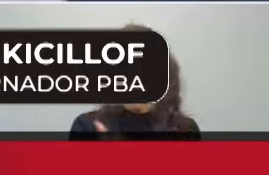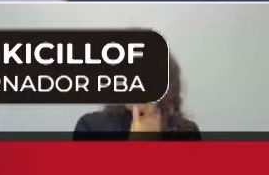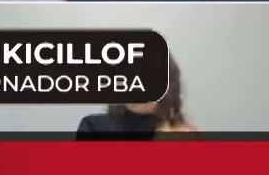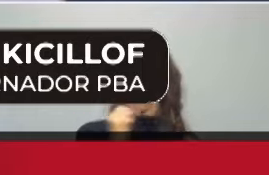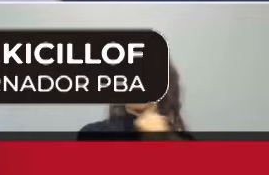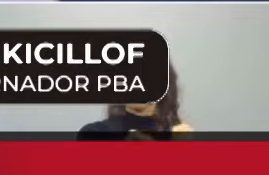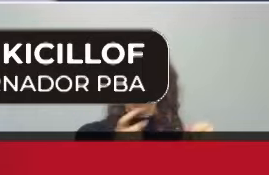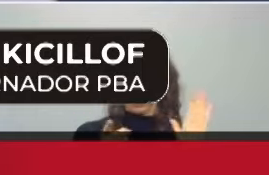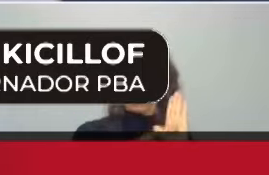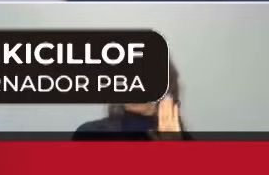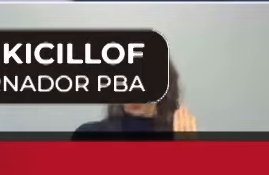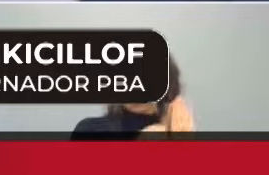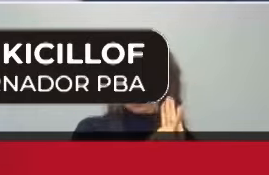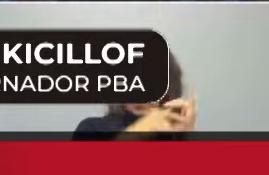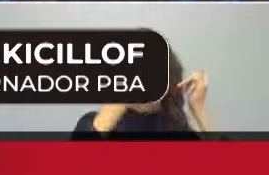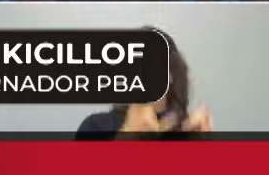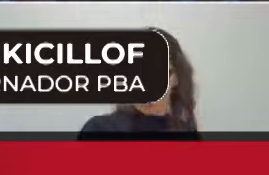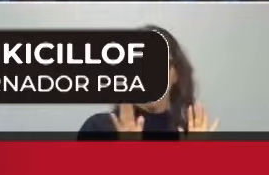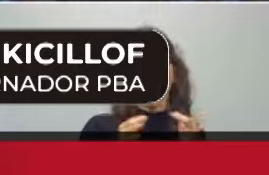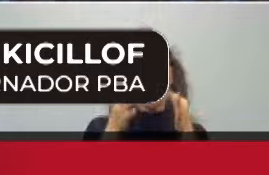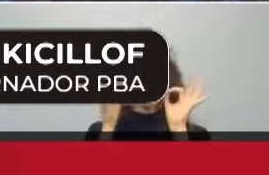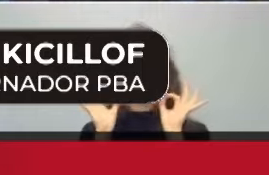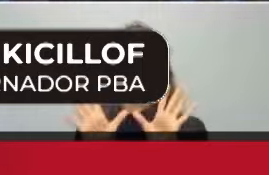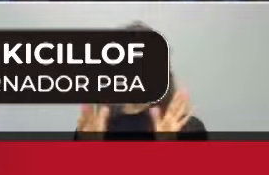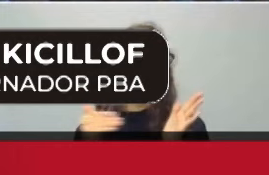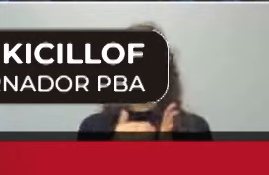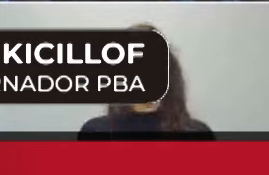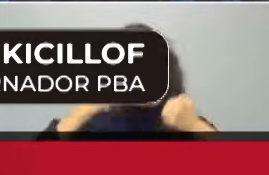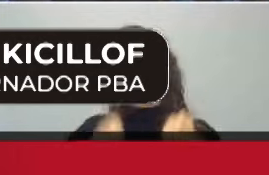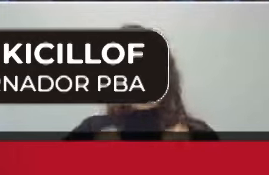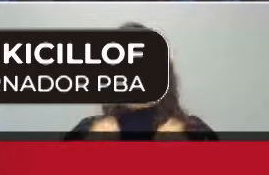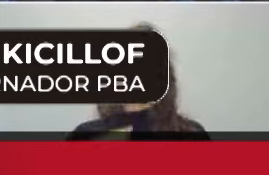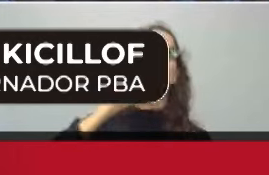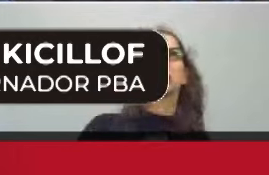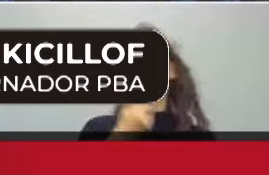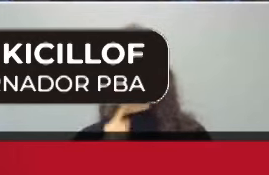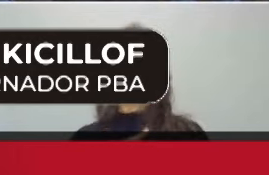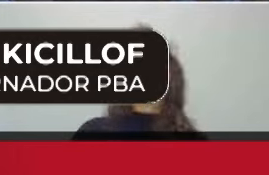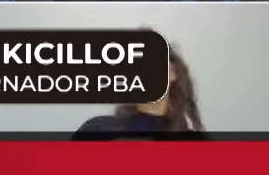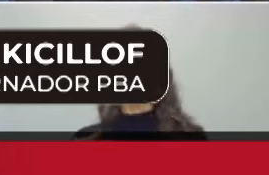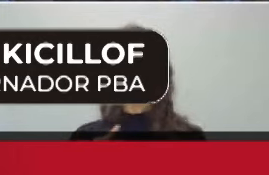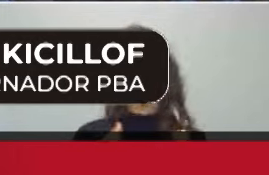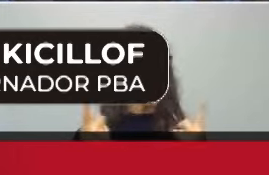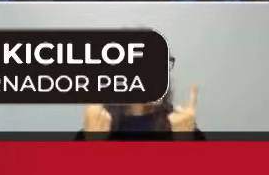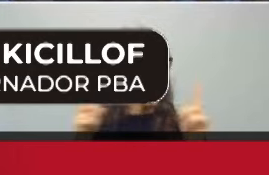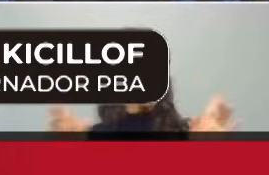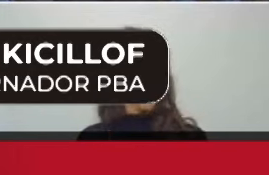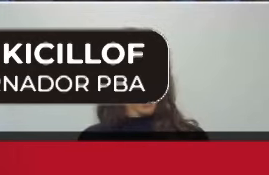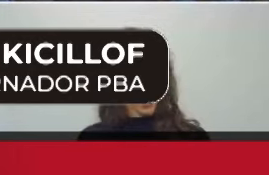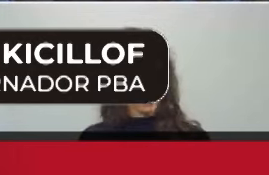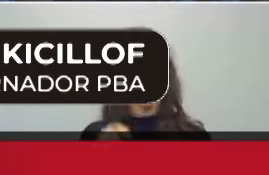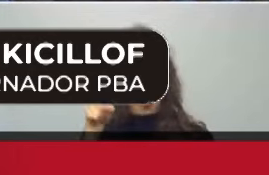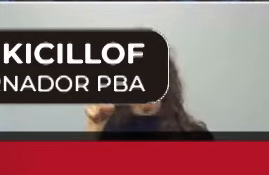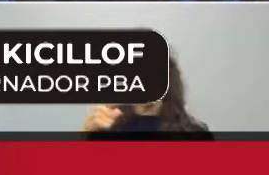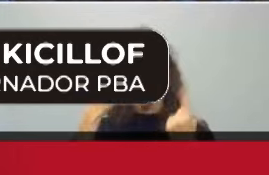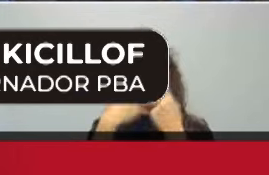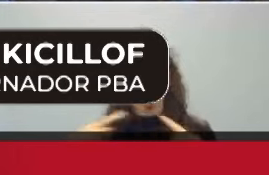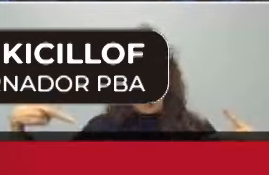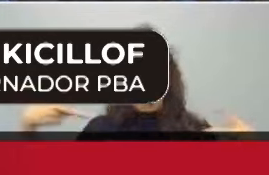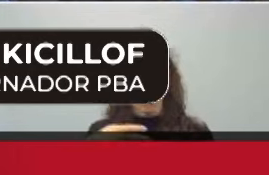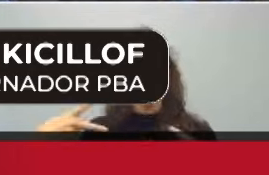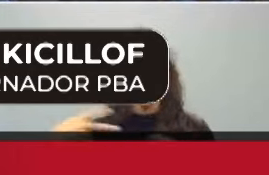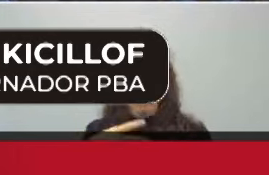Discrecionales sería una decisión arbitraria y caprichosa, ¿le doy o no le doy? Otra cosa distinta son los recursos que vienen cortando, que